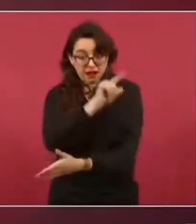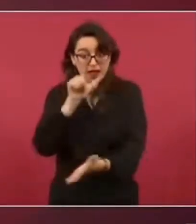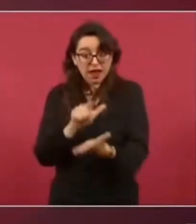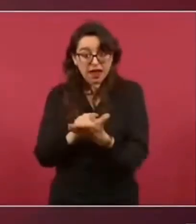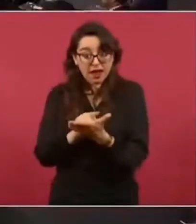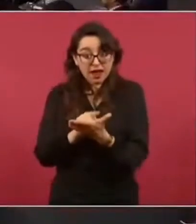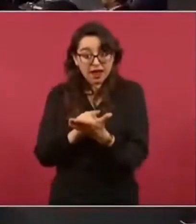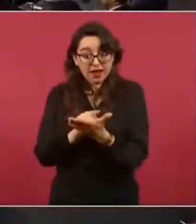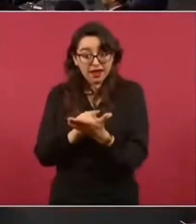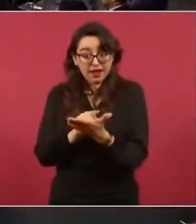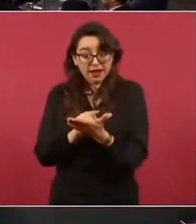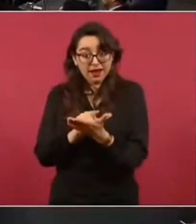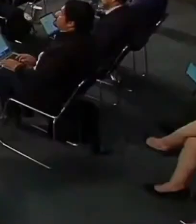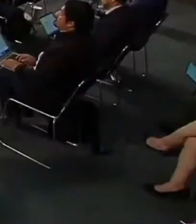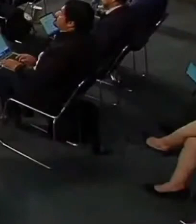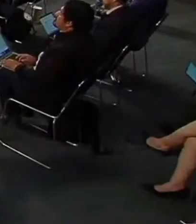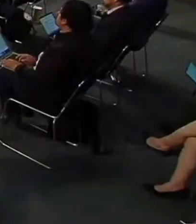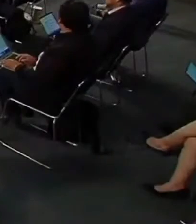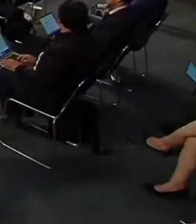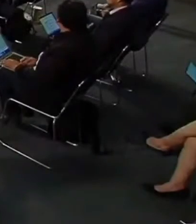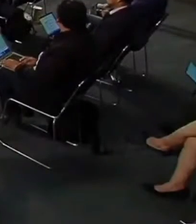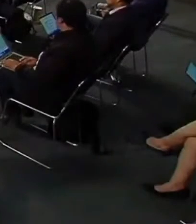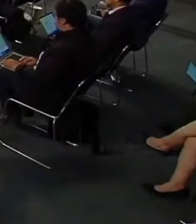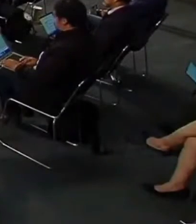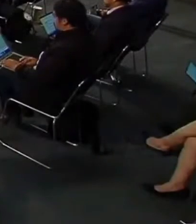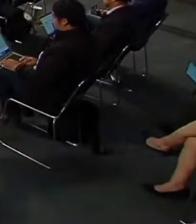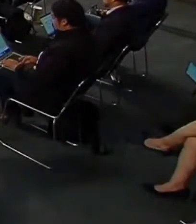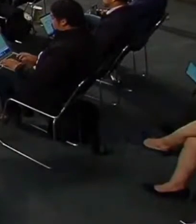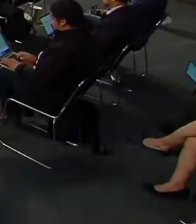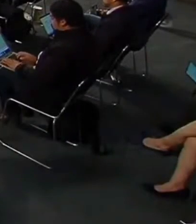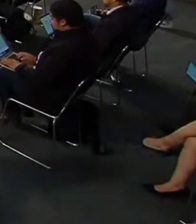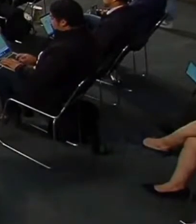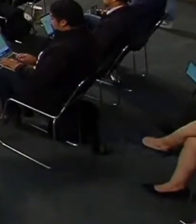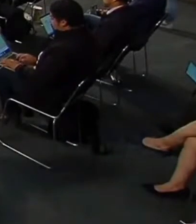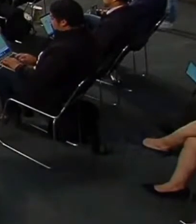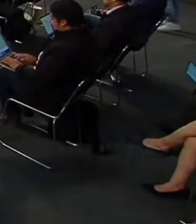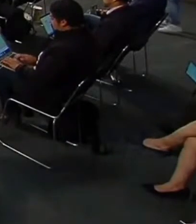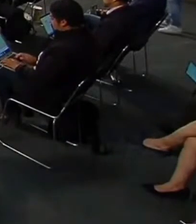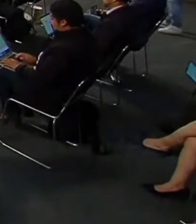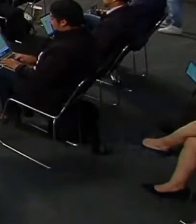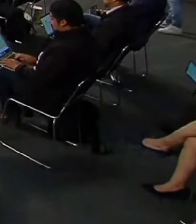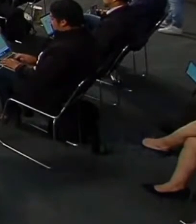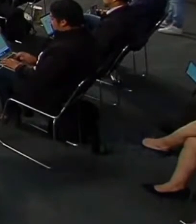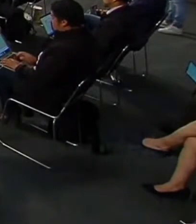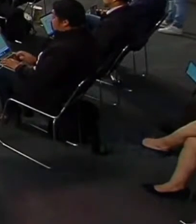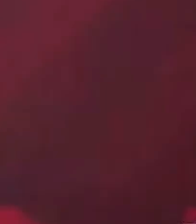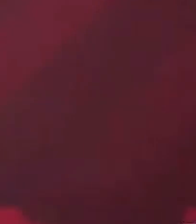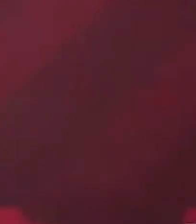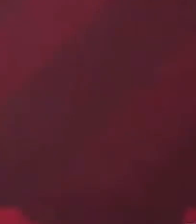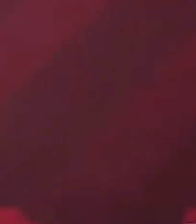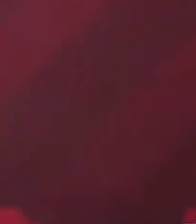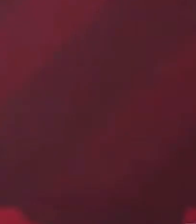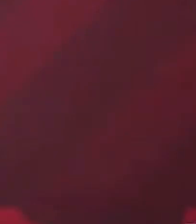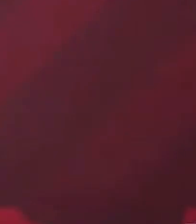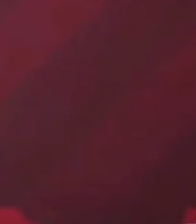me aparece de que yo tengo este varios males